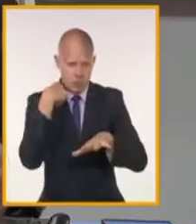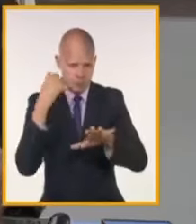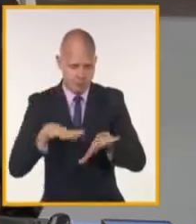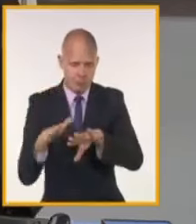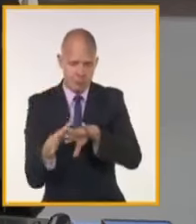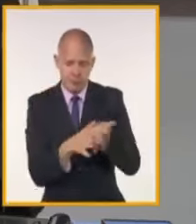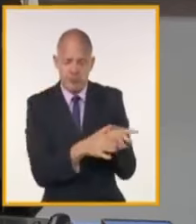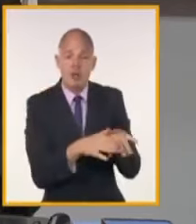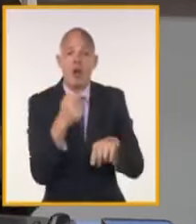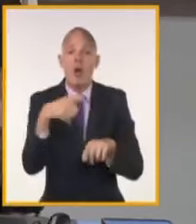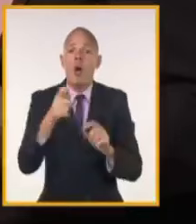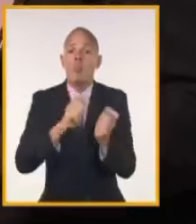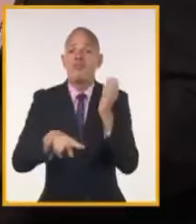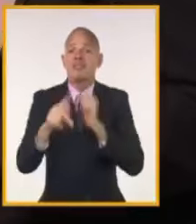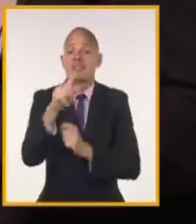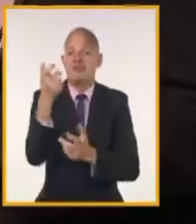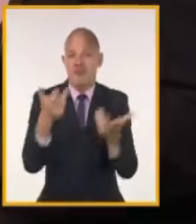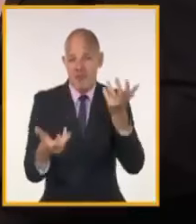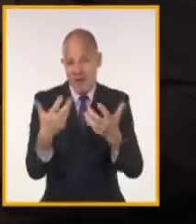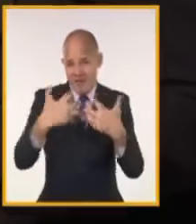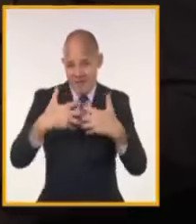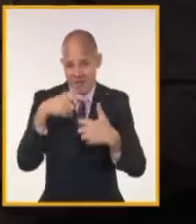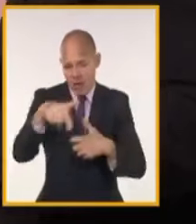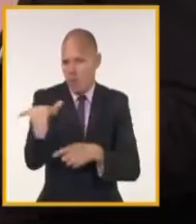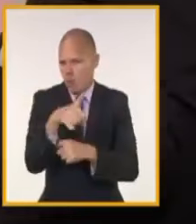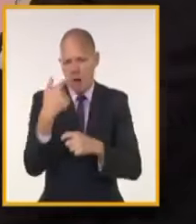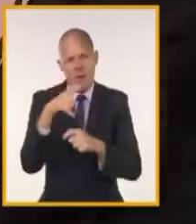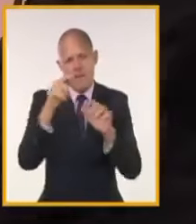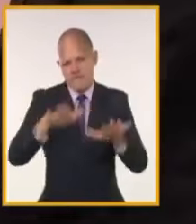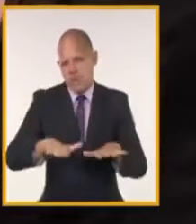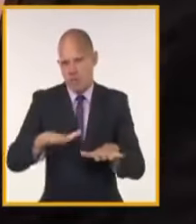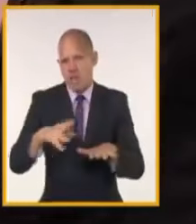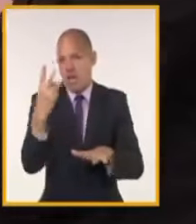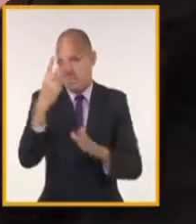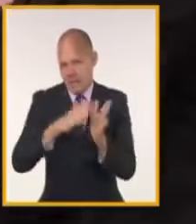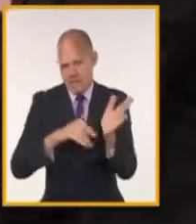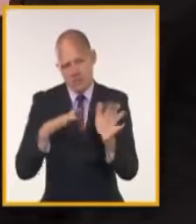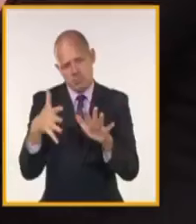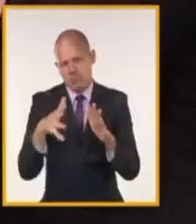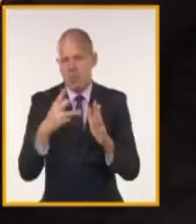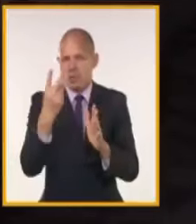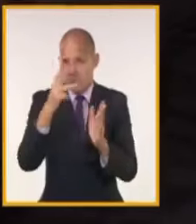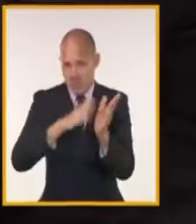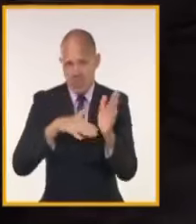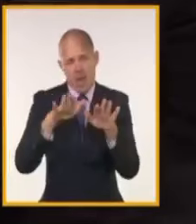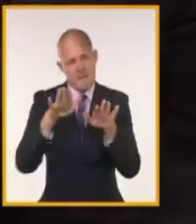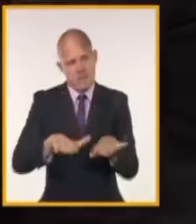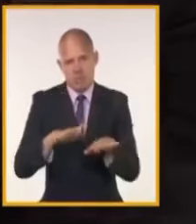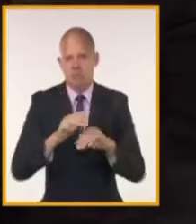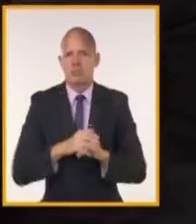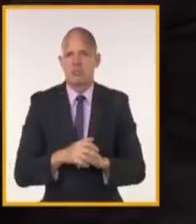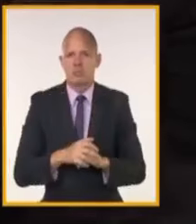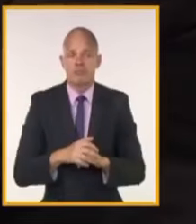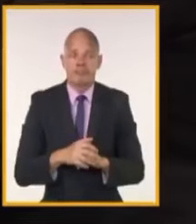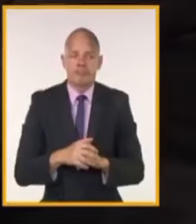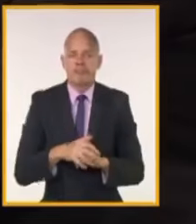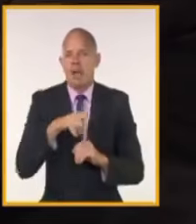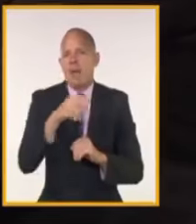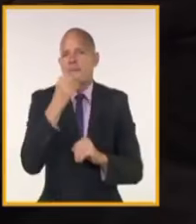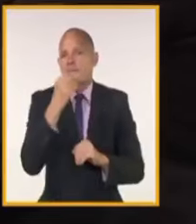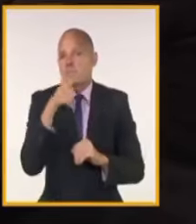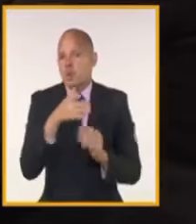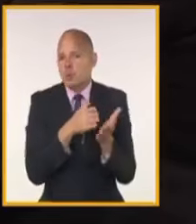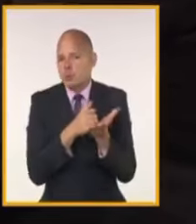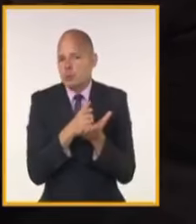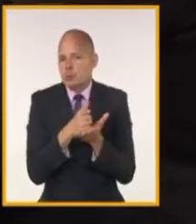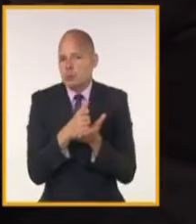más de 100 días también tenemos los recursos de cespe también lo hmos acopiando durante años dos TR años acopiando